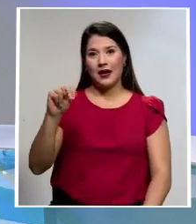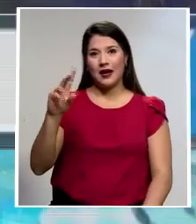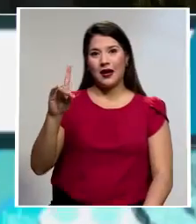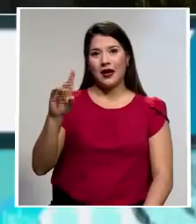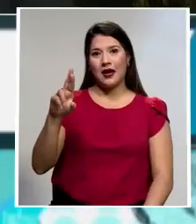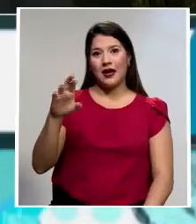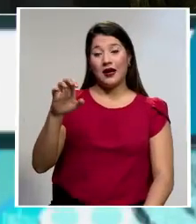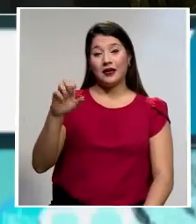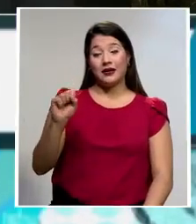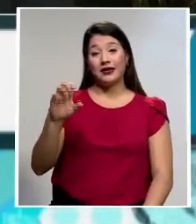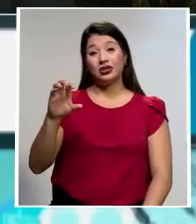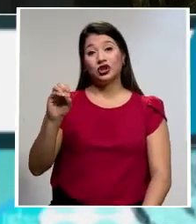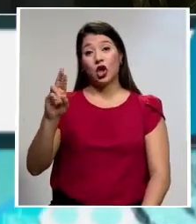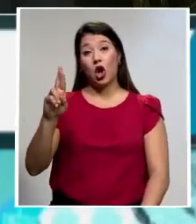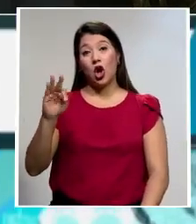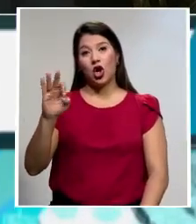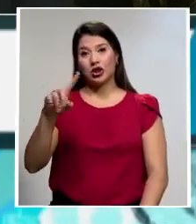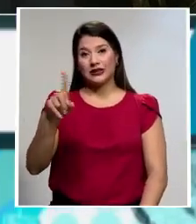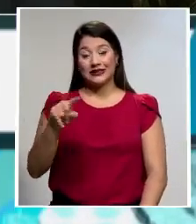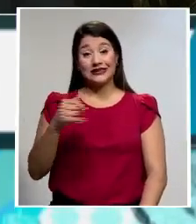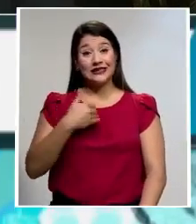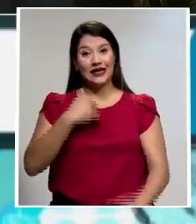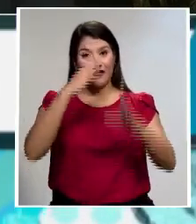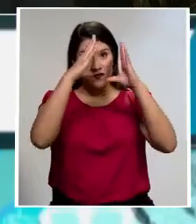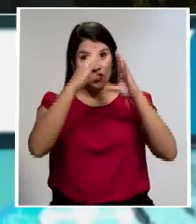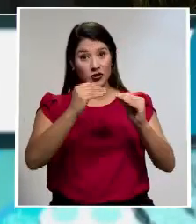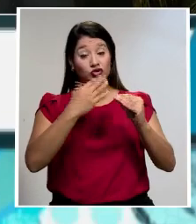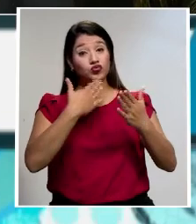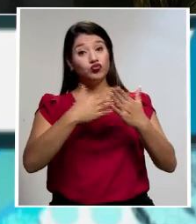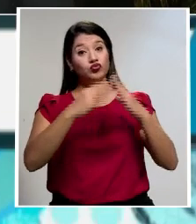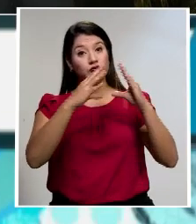tiene el detalle de esta información. Adelante, Andrés.